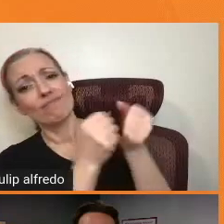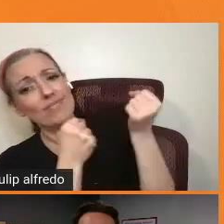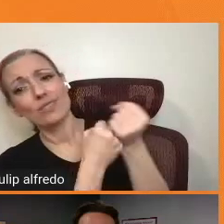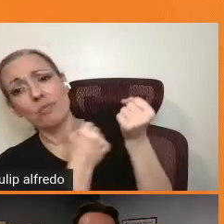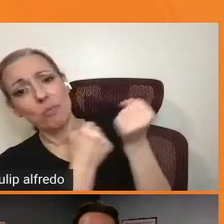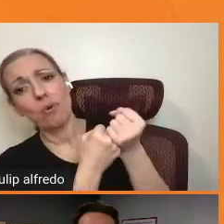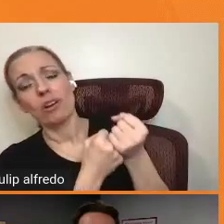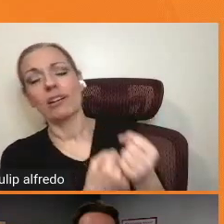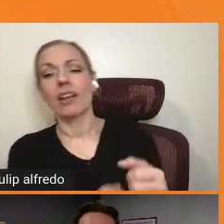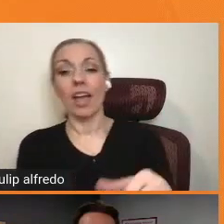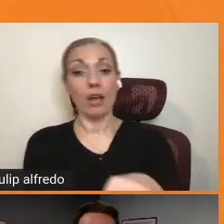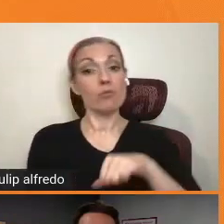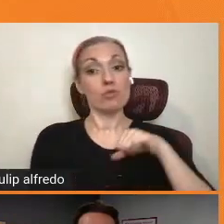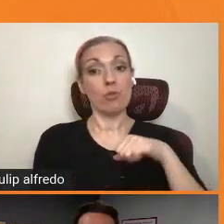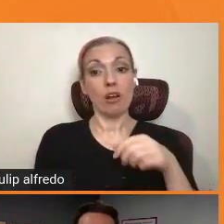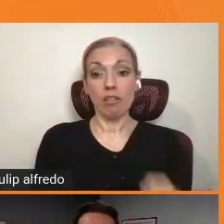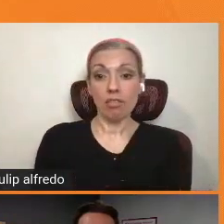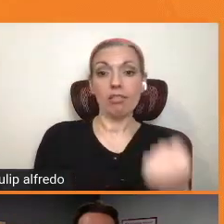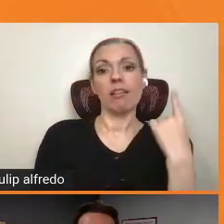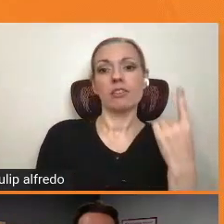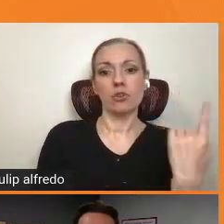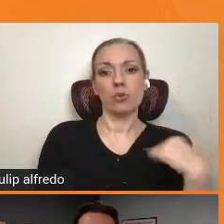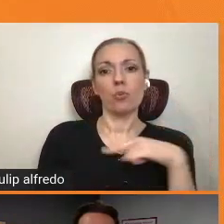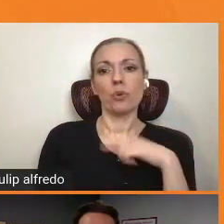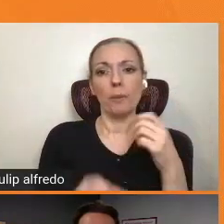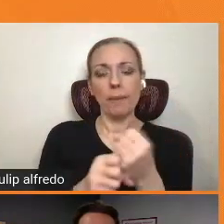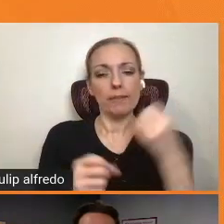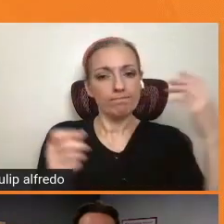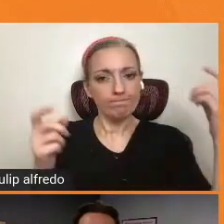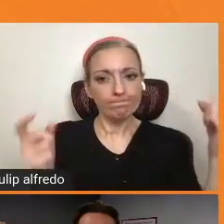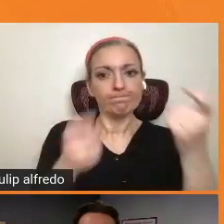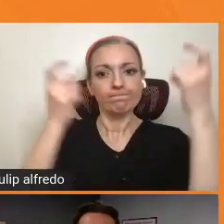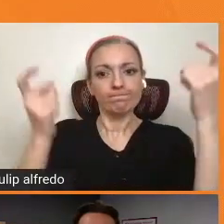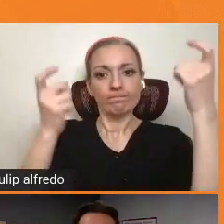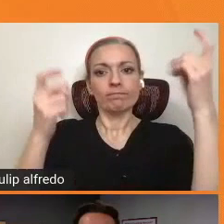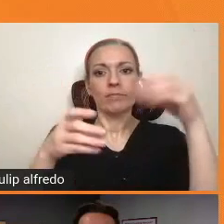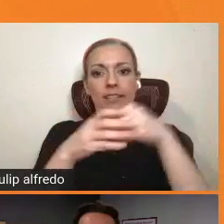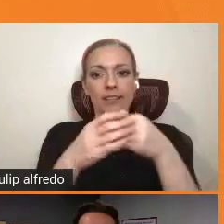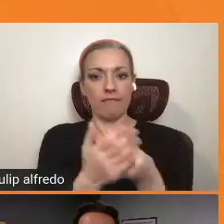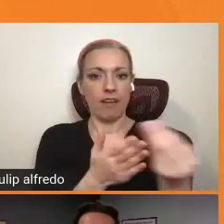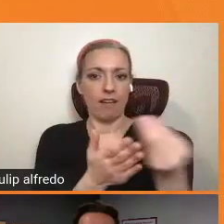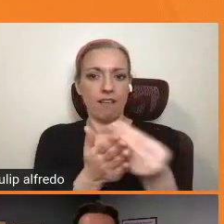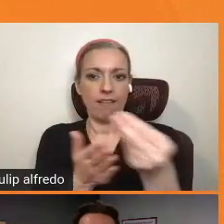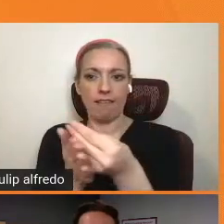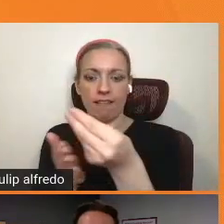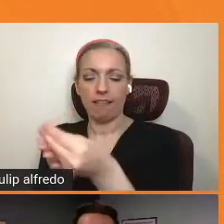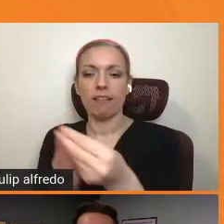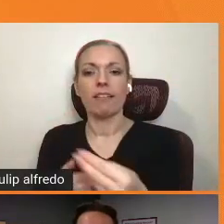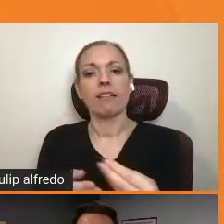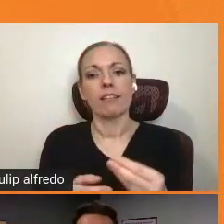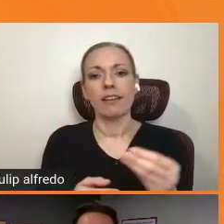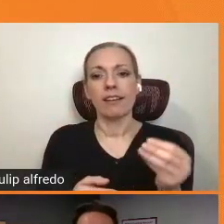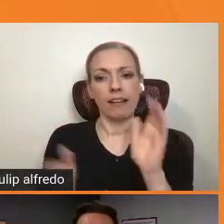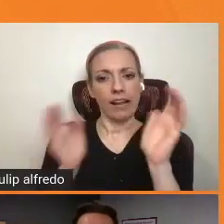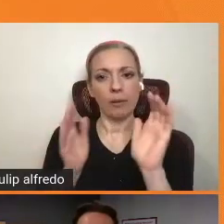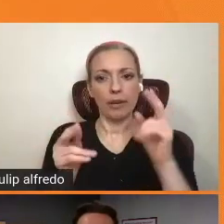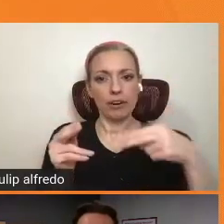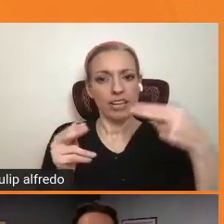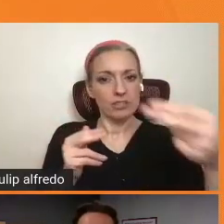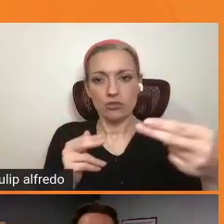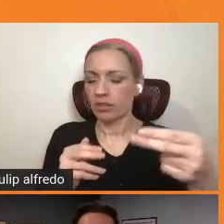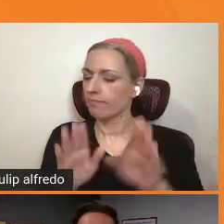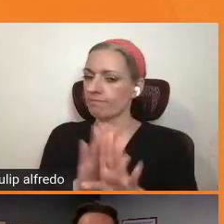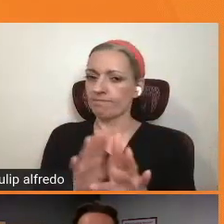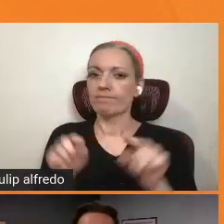complace muchísimo decir que este año será similar y el Senado va distribuir el plan